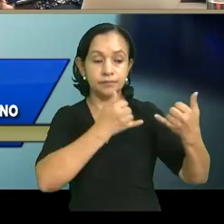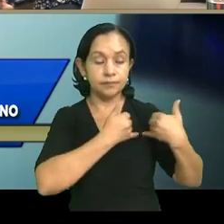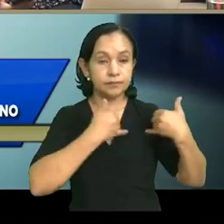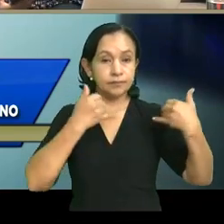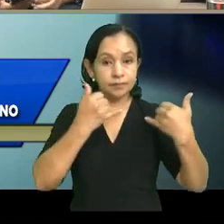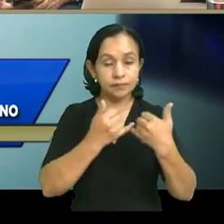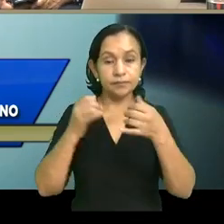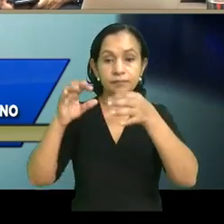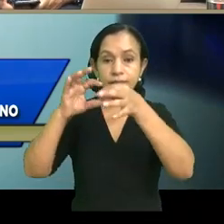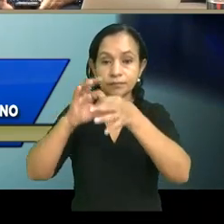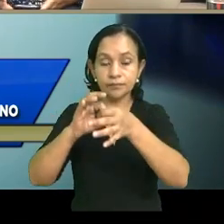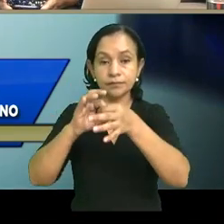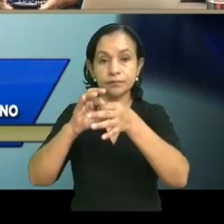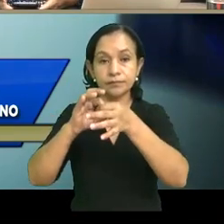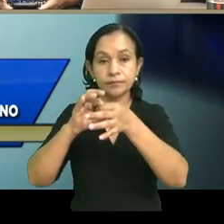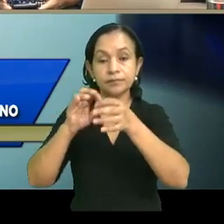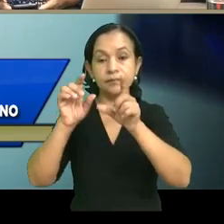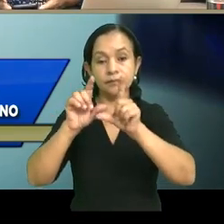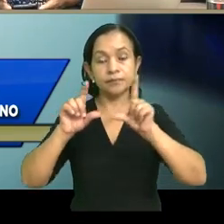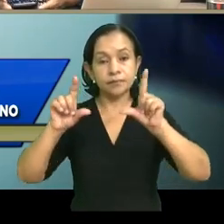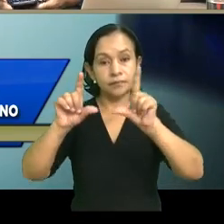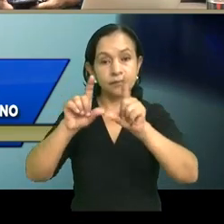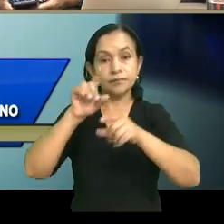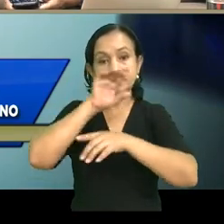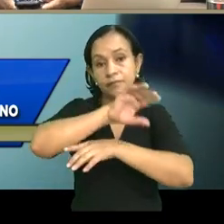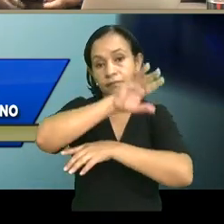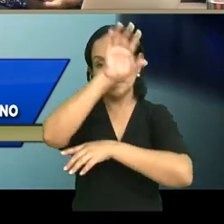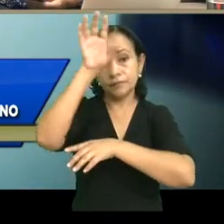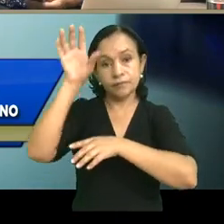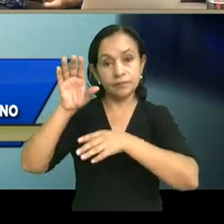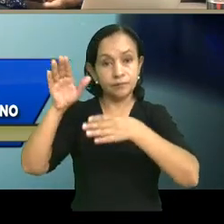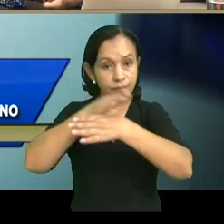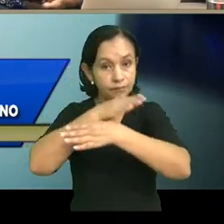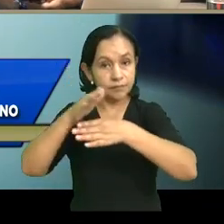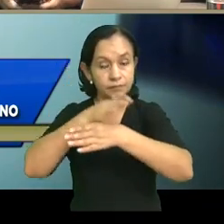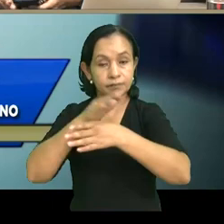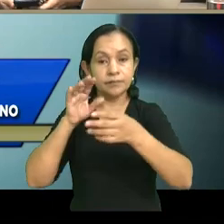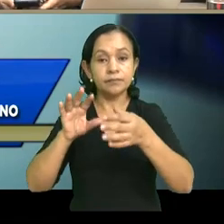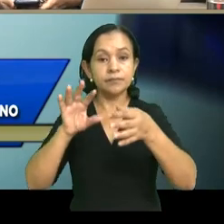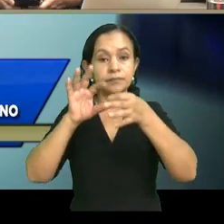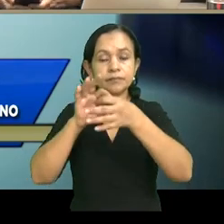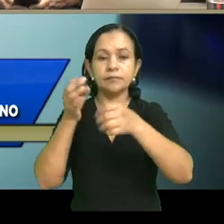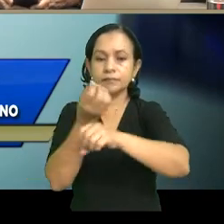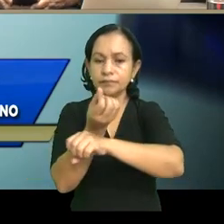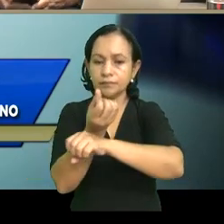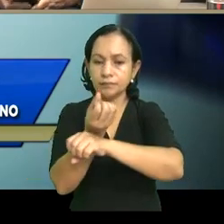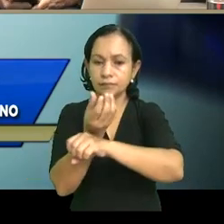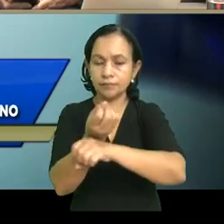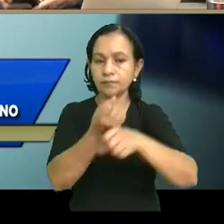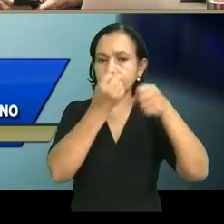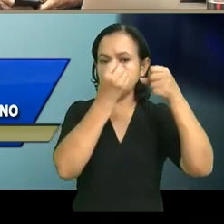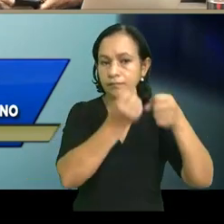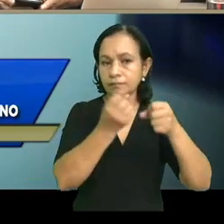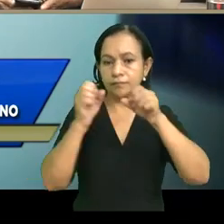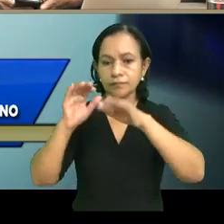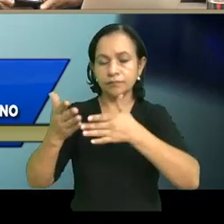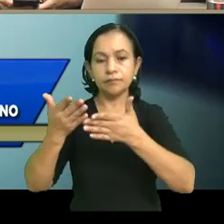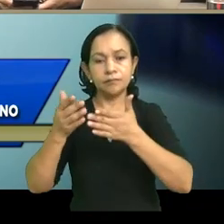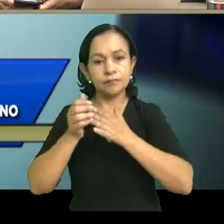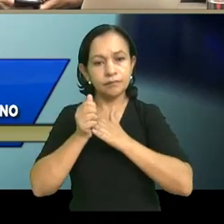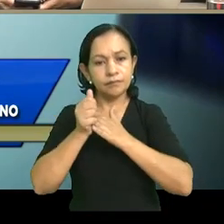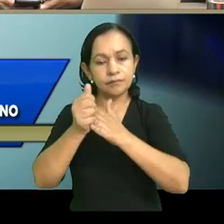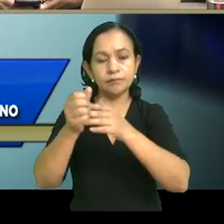pero que están en el territorio, al frente, pues, siempre los alcaldes, las alcaldesas,